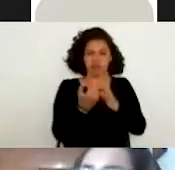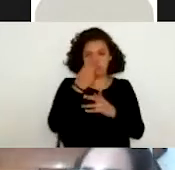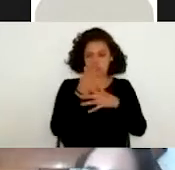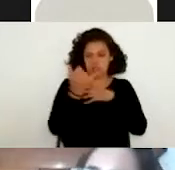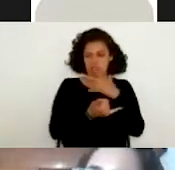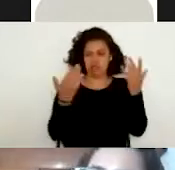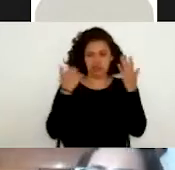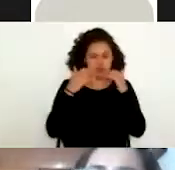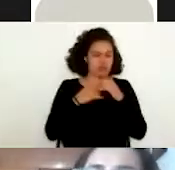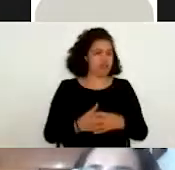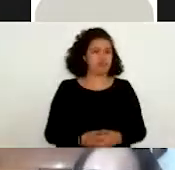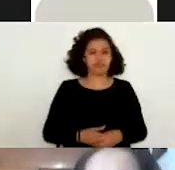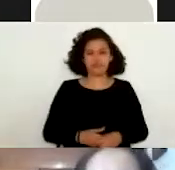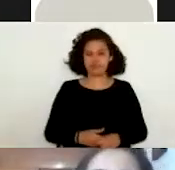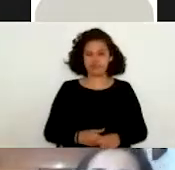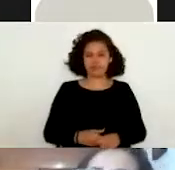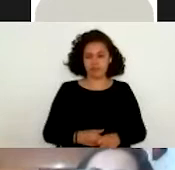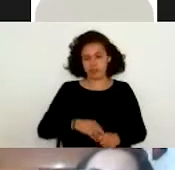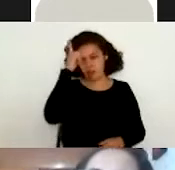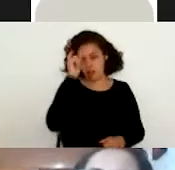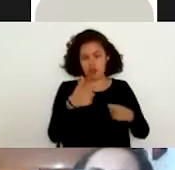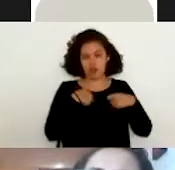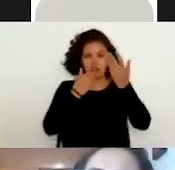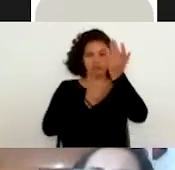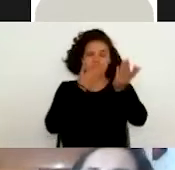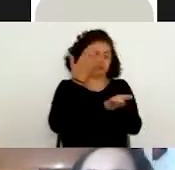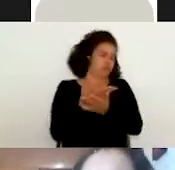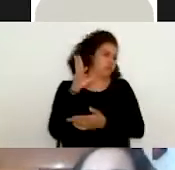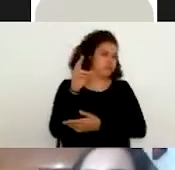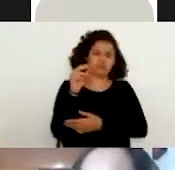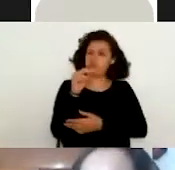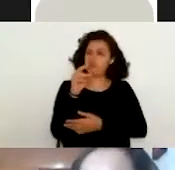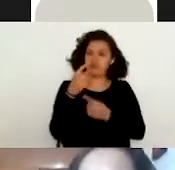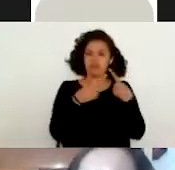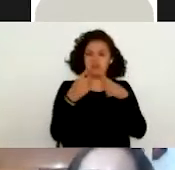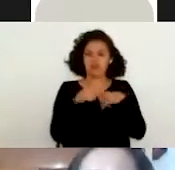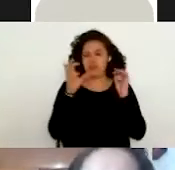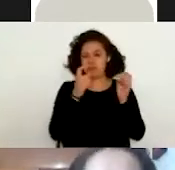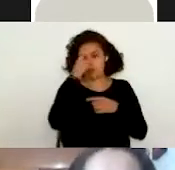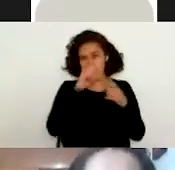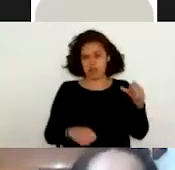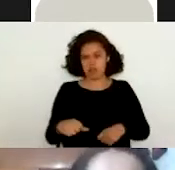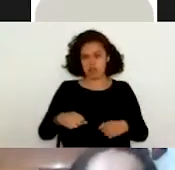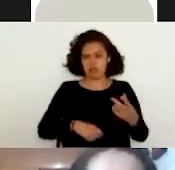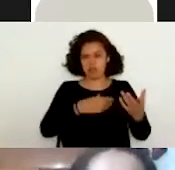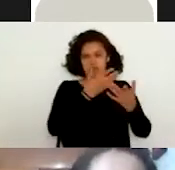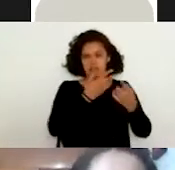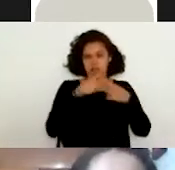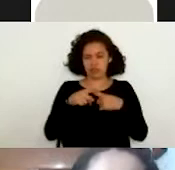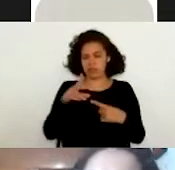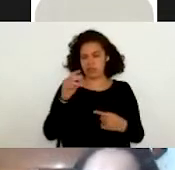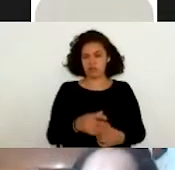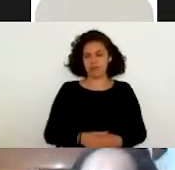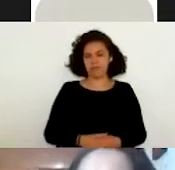Que no estoy proponiendo algo distinto o que no estoy proponiendo actividades distintas. Entonces, en este rubro es